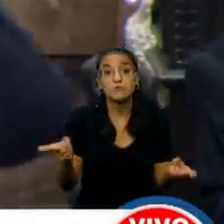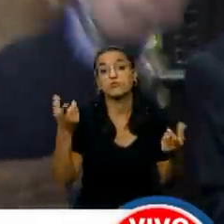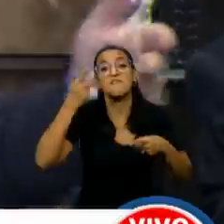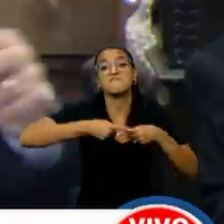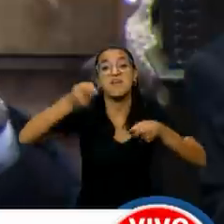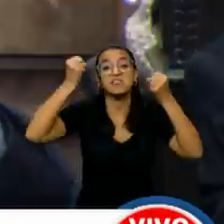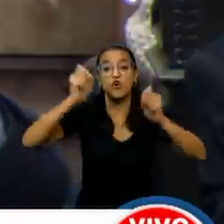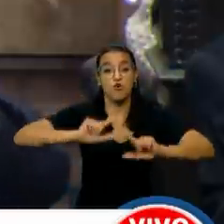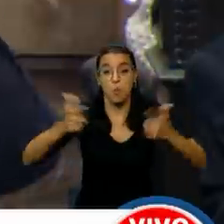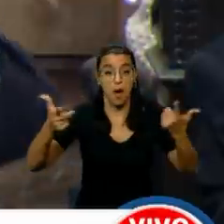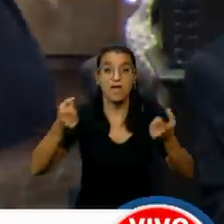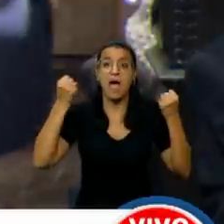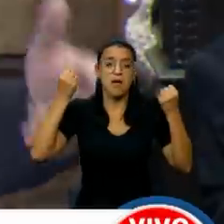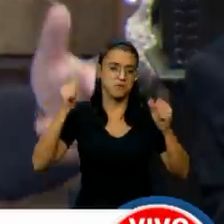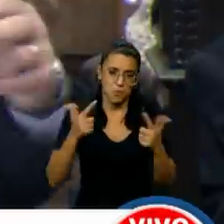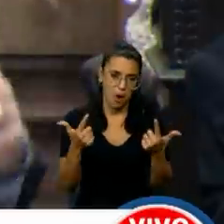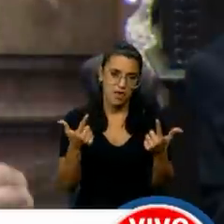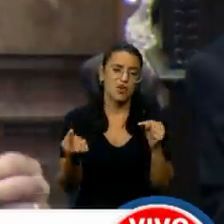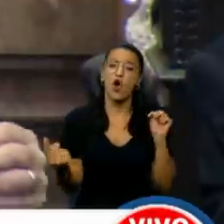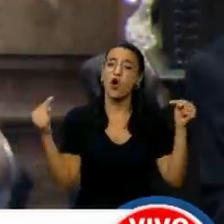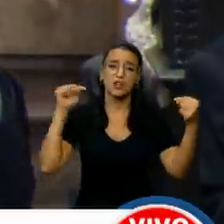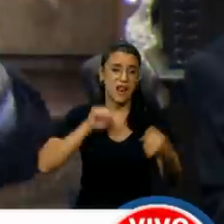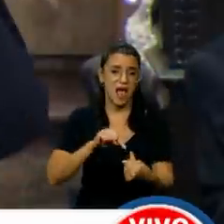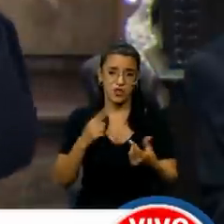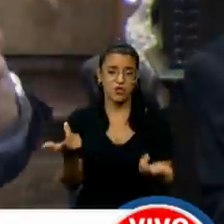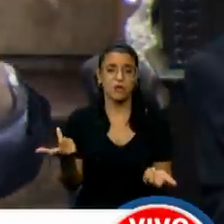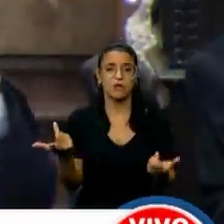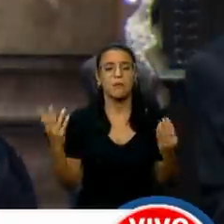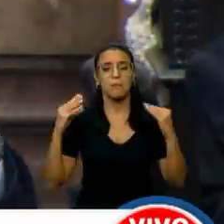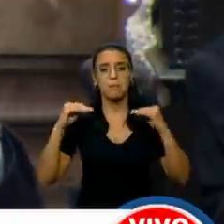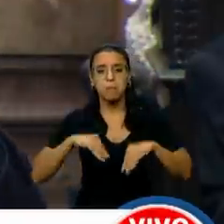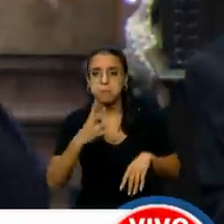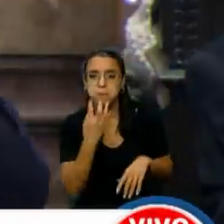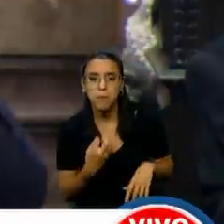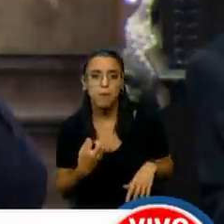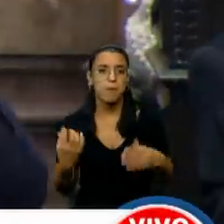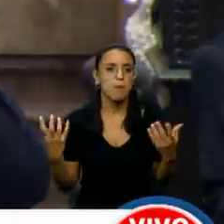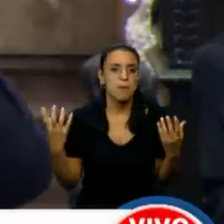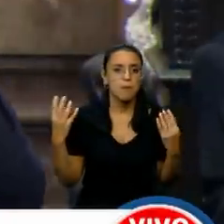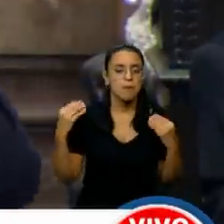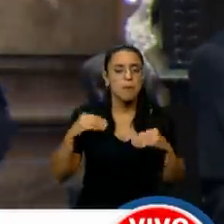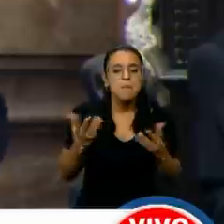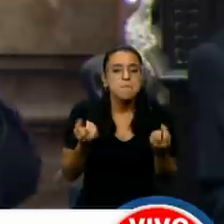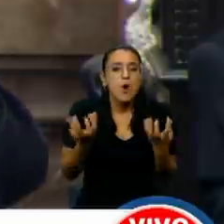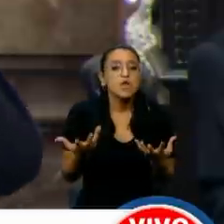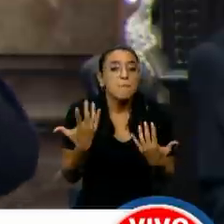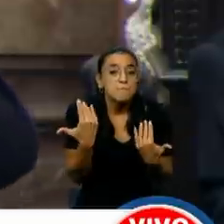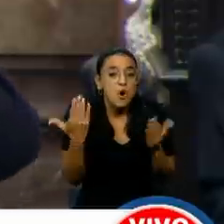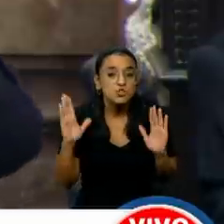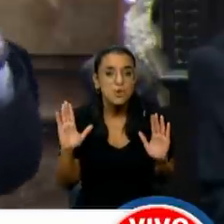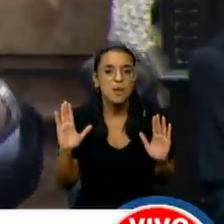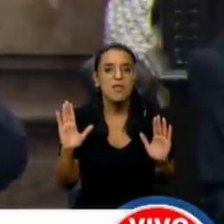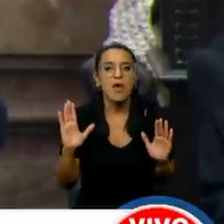festejo no hay euforia por el contrario va a haber desencanto porque era una posibilidad